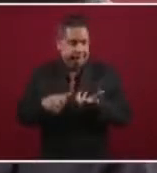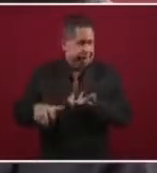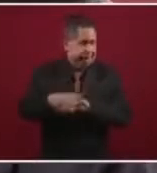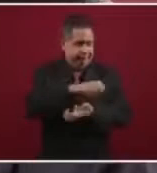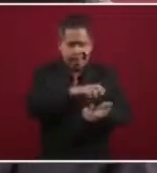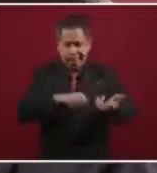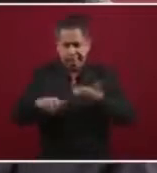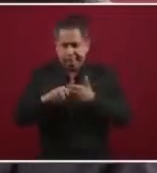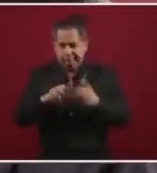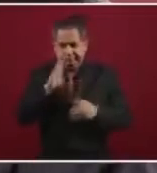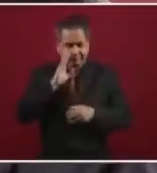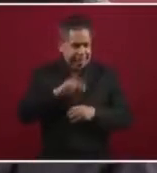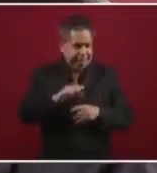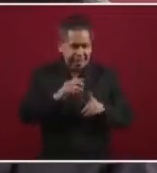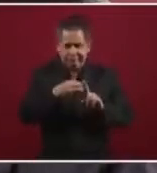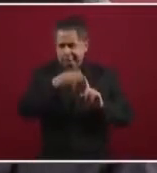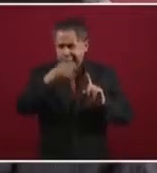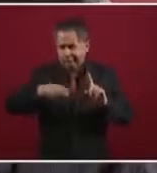desorden, cuando hay